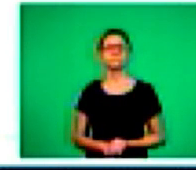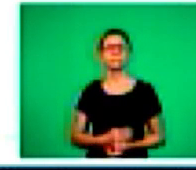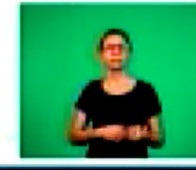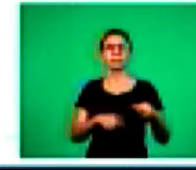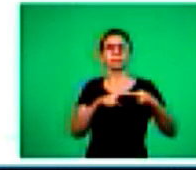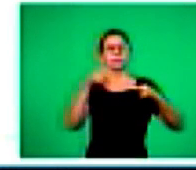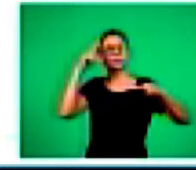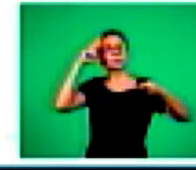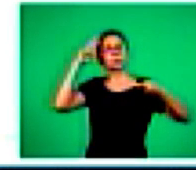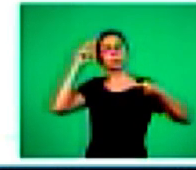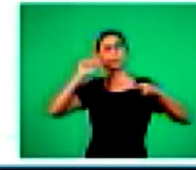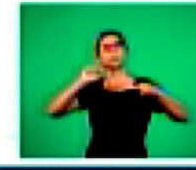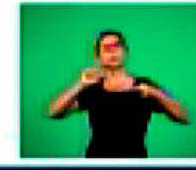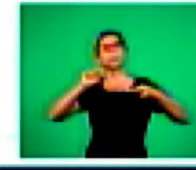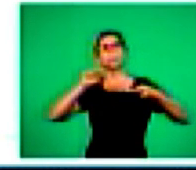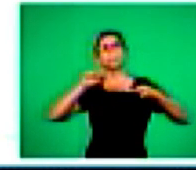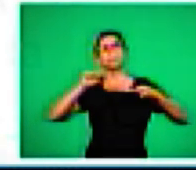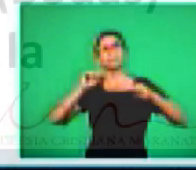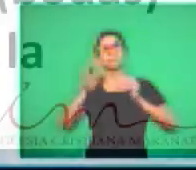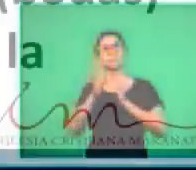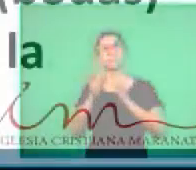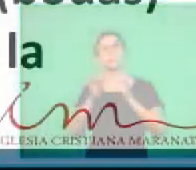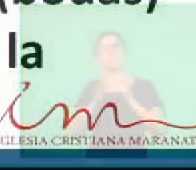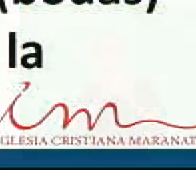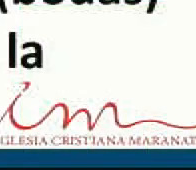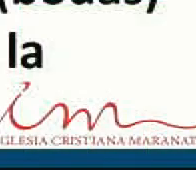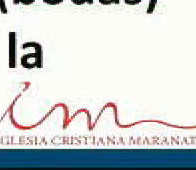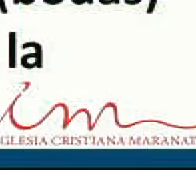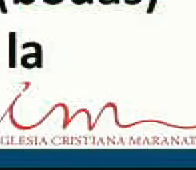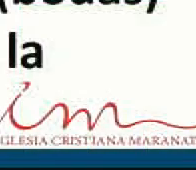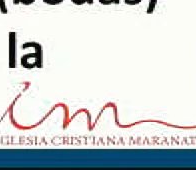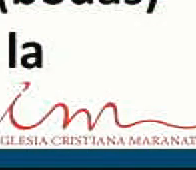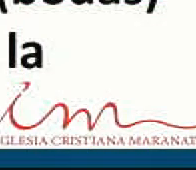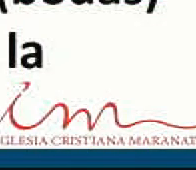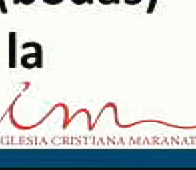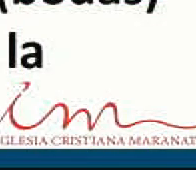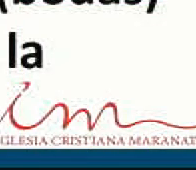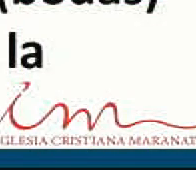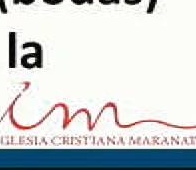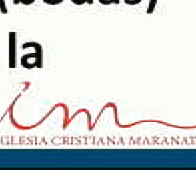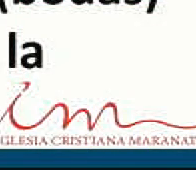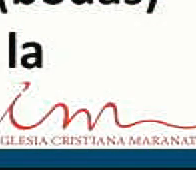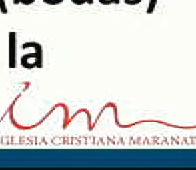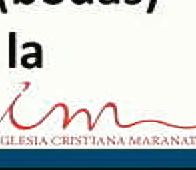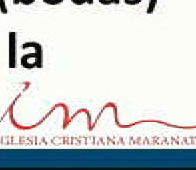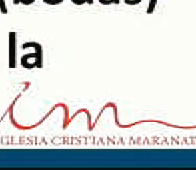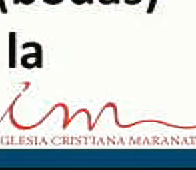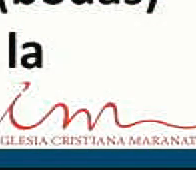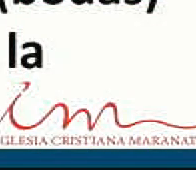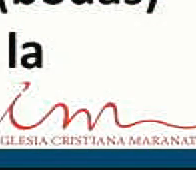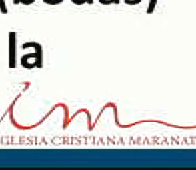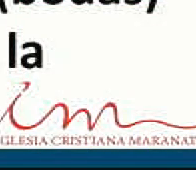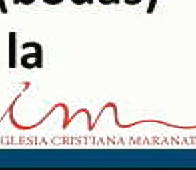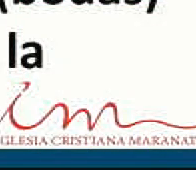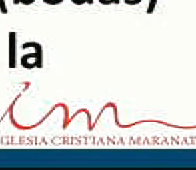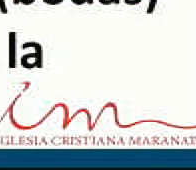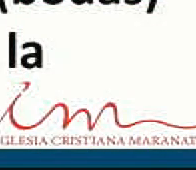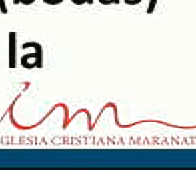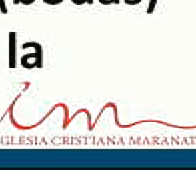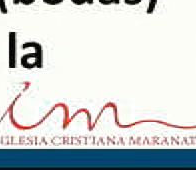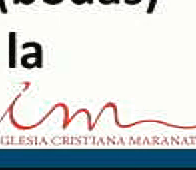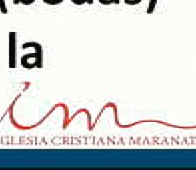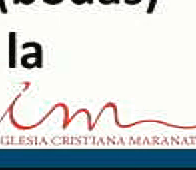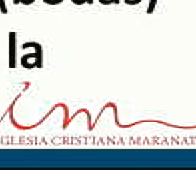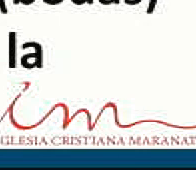bien en el aspecto histórico jesús contó relacionado relacionado a una fiesta un matrimonio